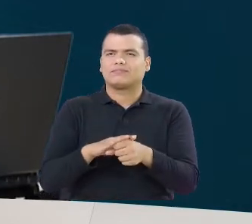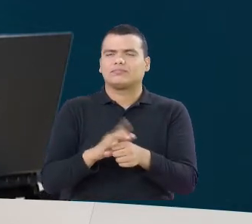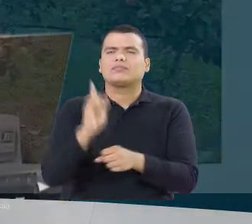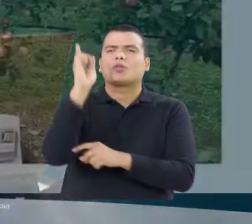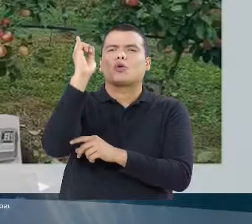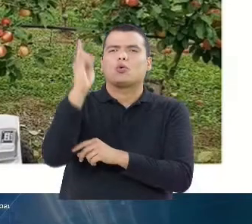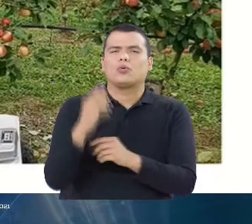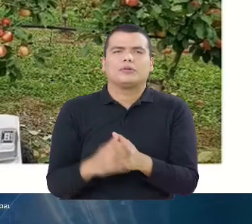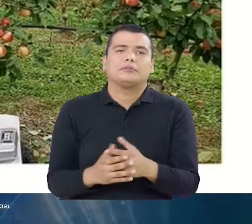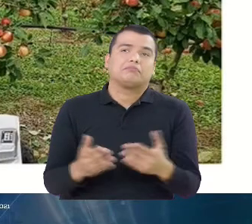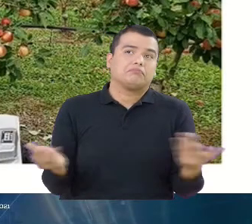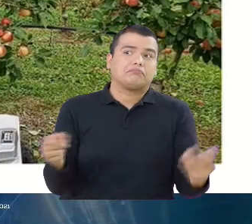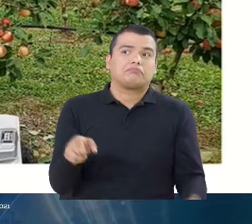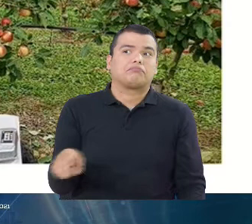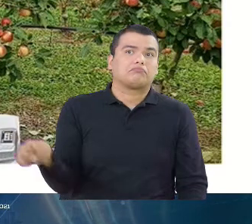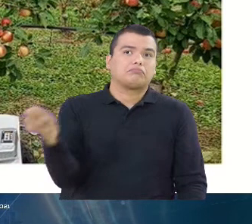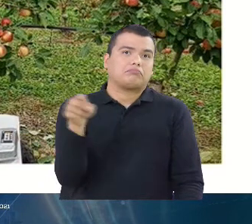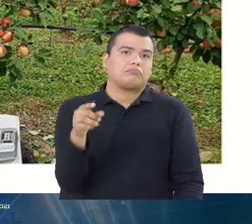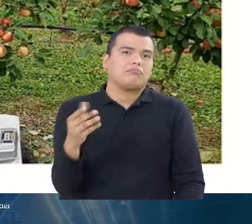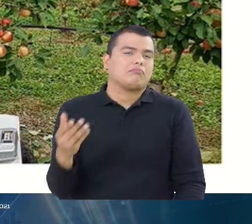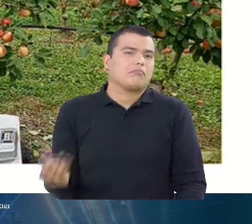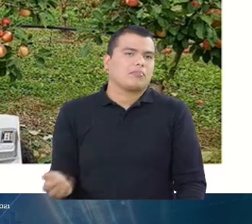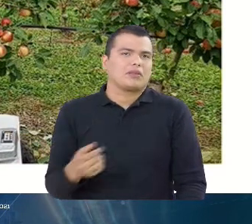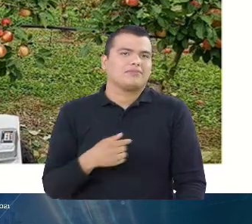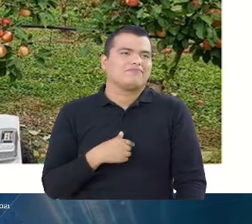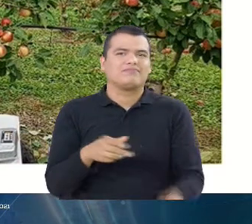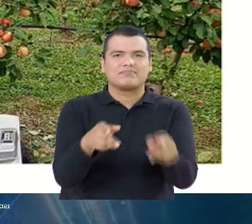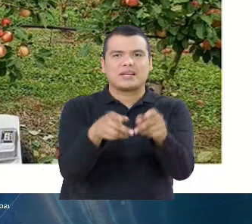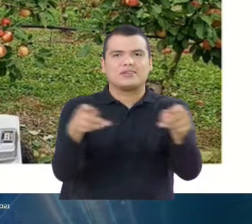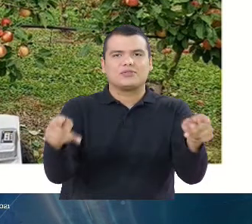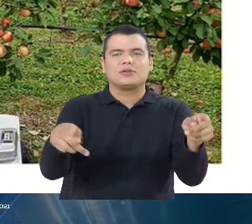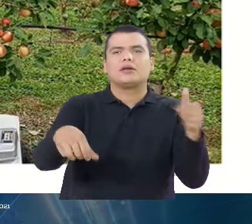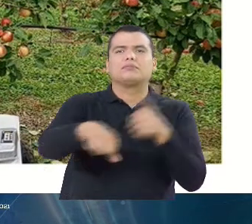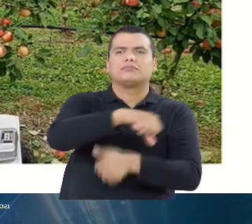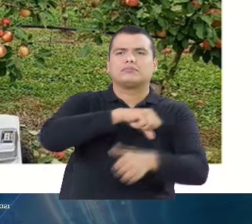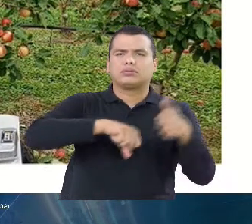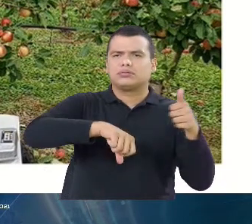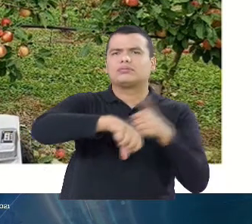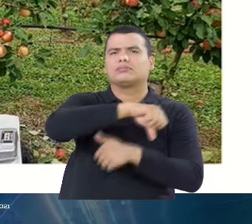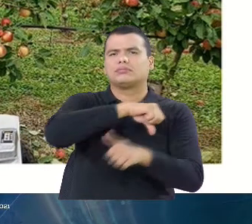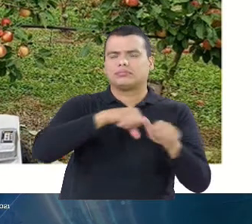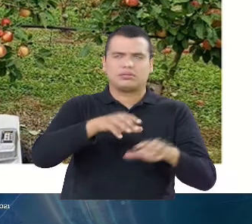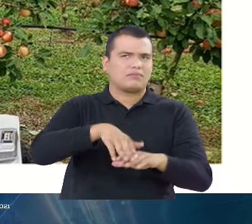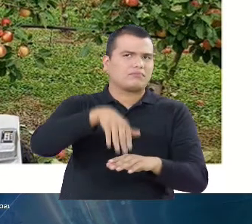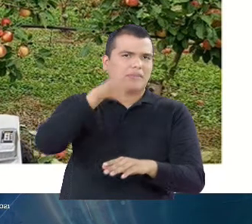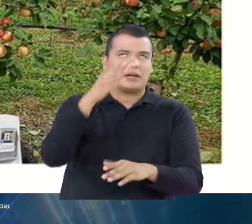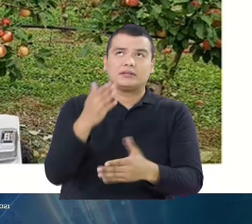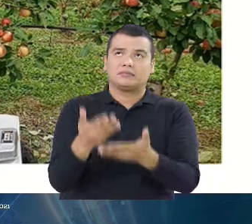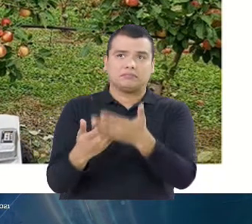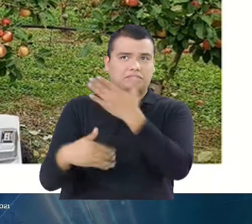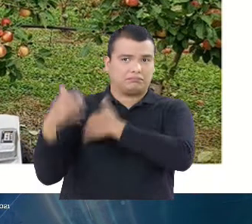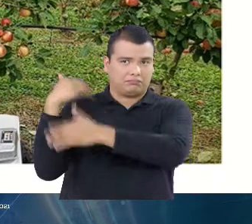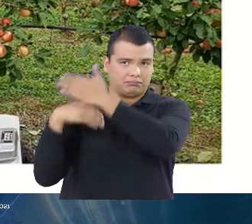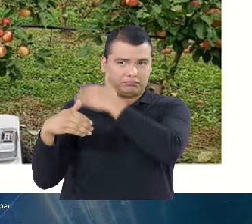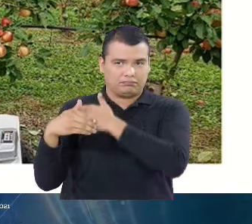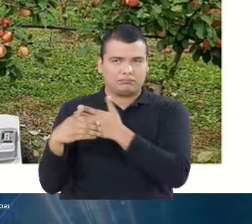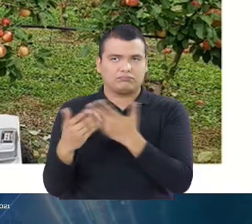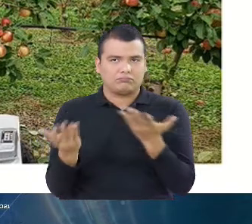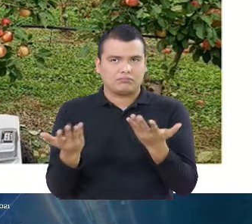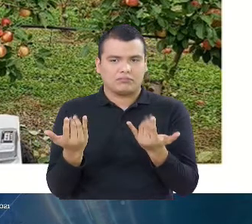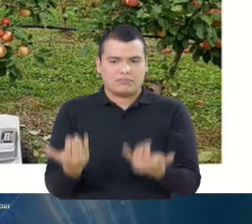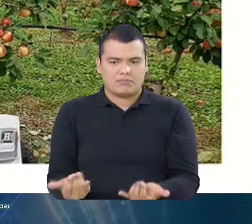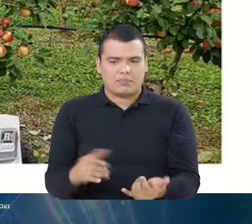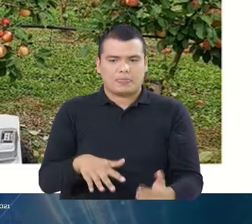pueden acabar con mucha mano de obra. Por ejemplo, hace unos años en el Valle del